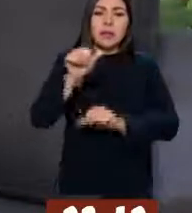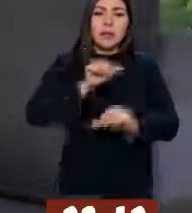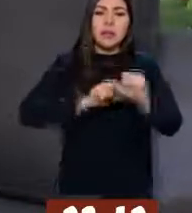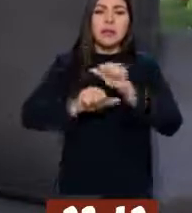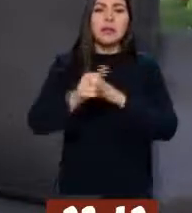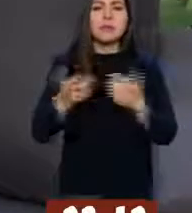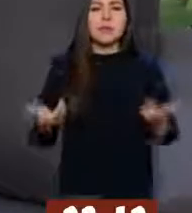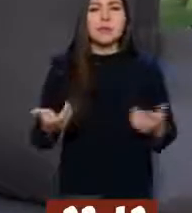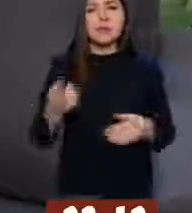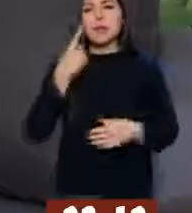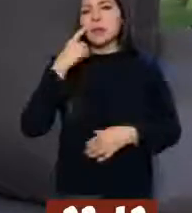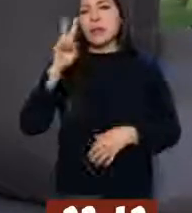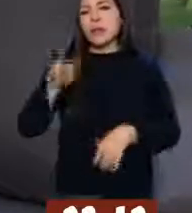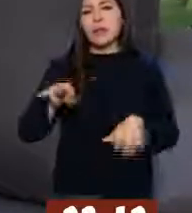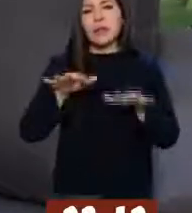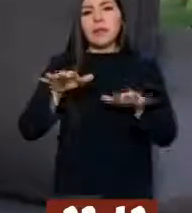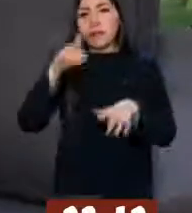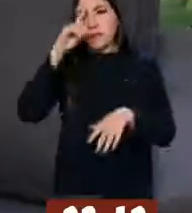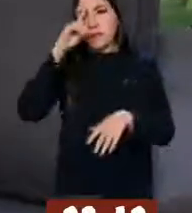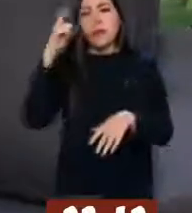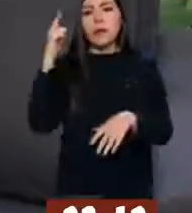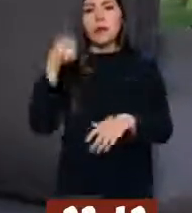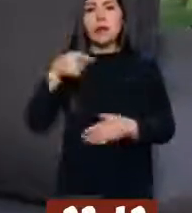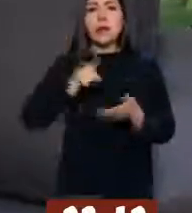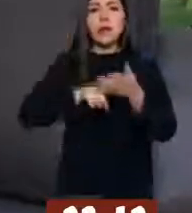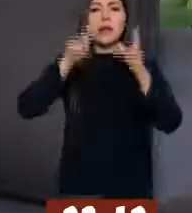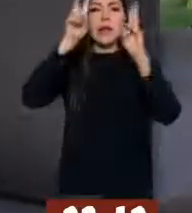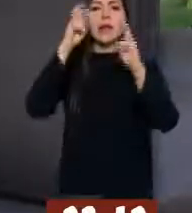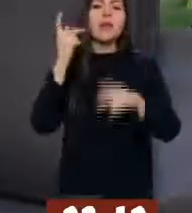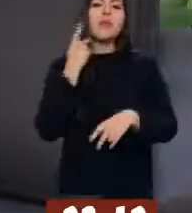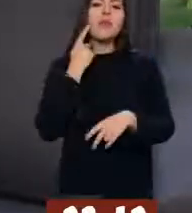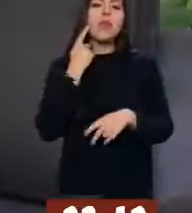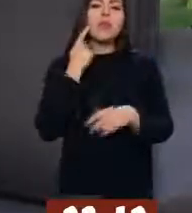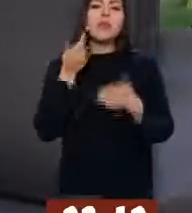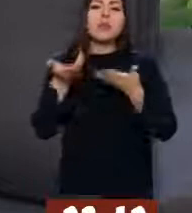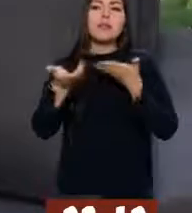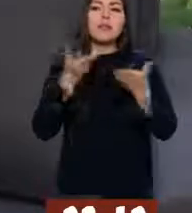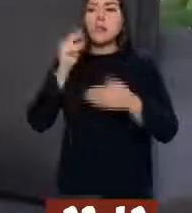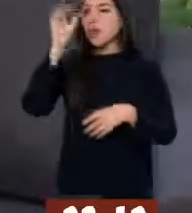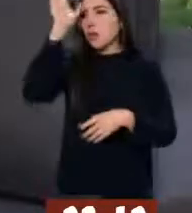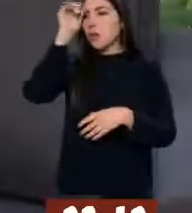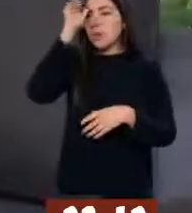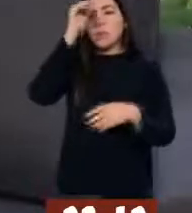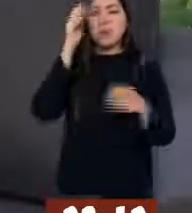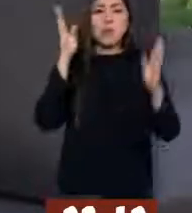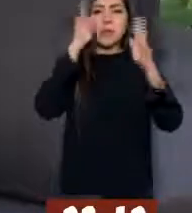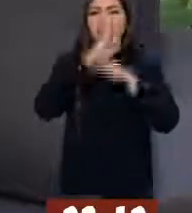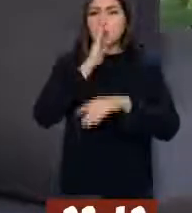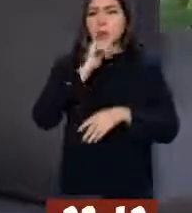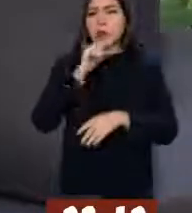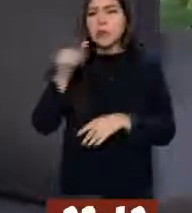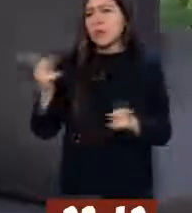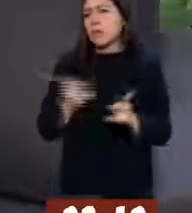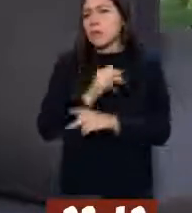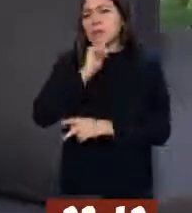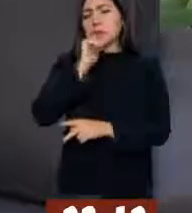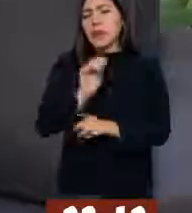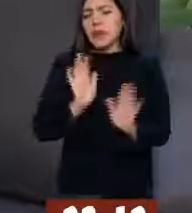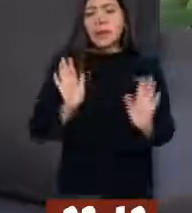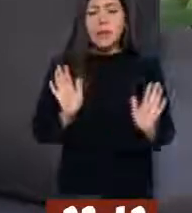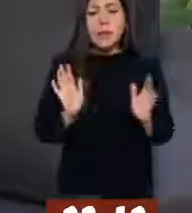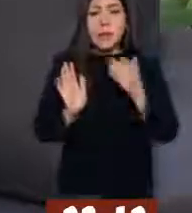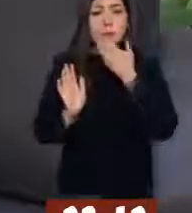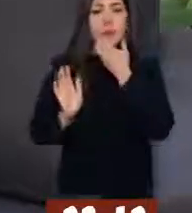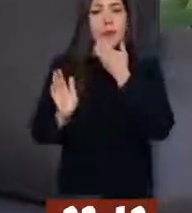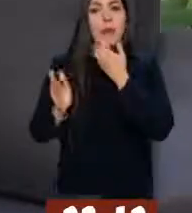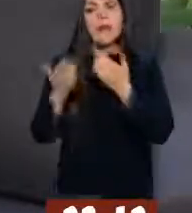políticas, indudablemente hay diferencias que ya son irreconciliables, eso no pasa nada. La cuestión es que